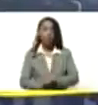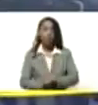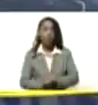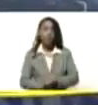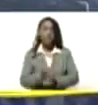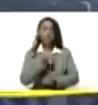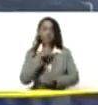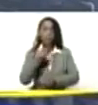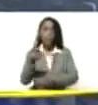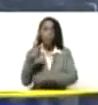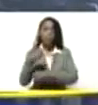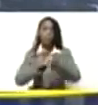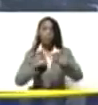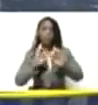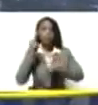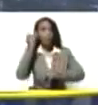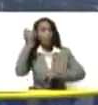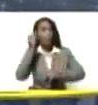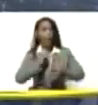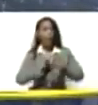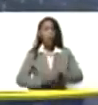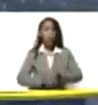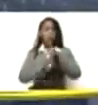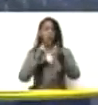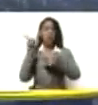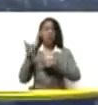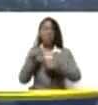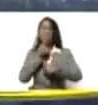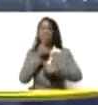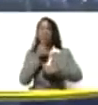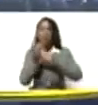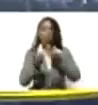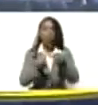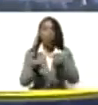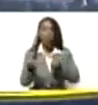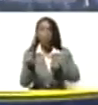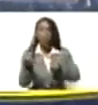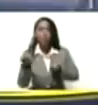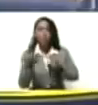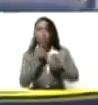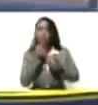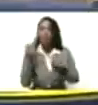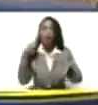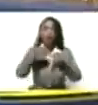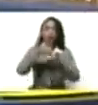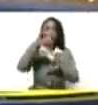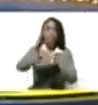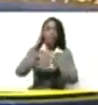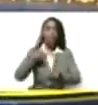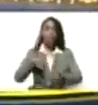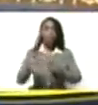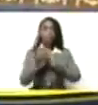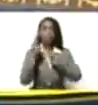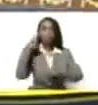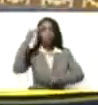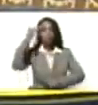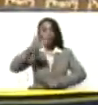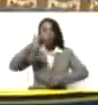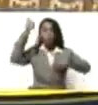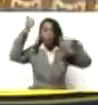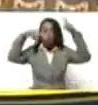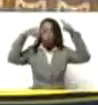financió quien preparó quien dirigió quien fraguó el golpe de estado contra el comandante chávez